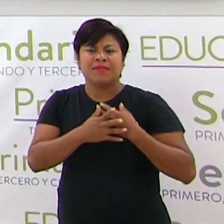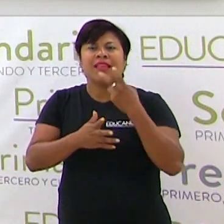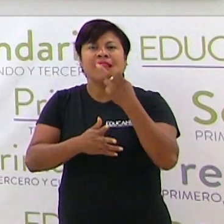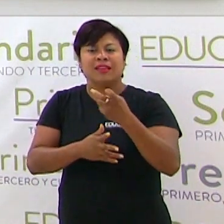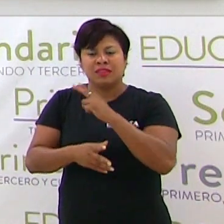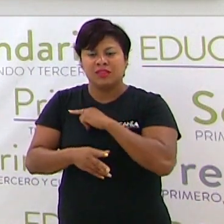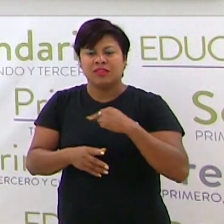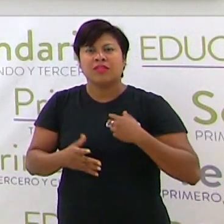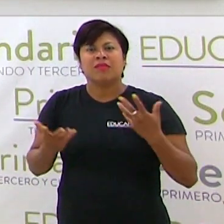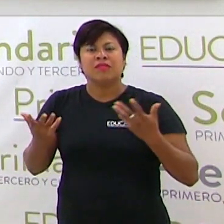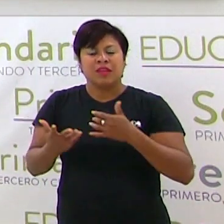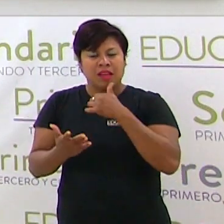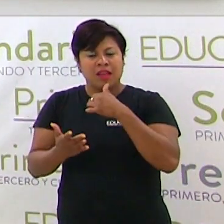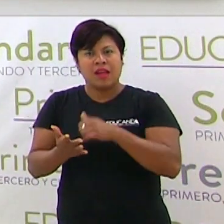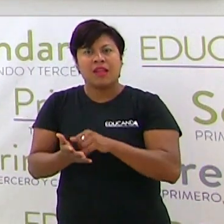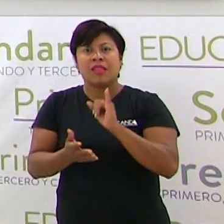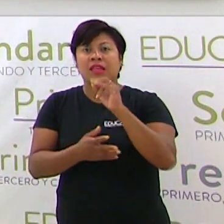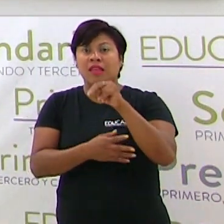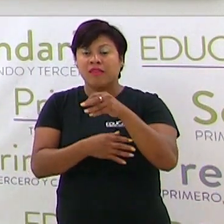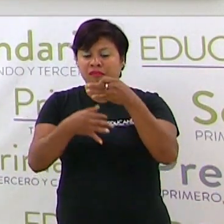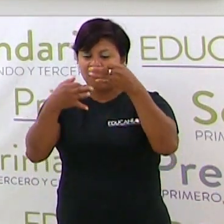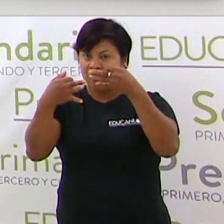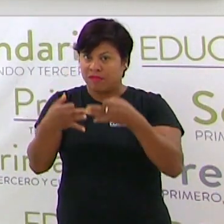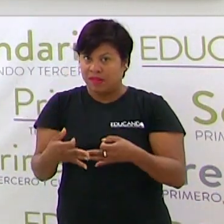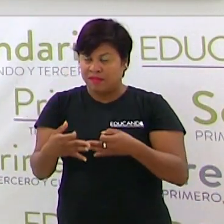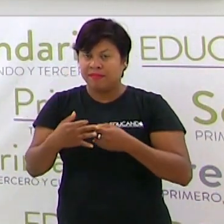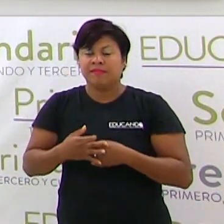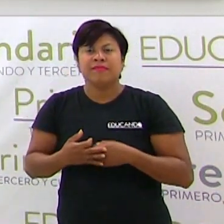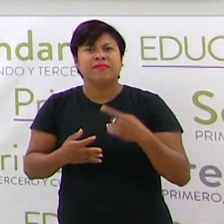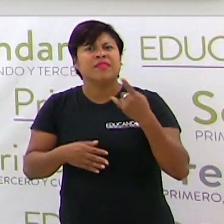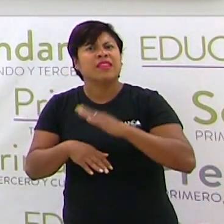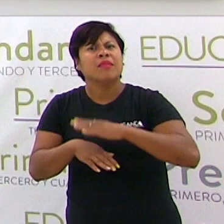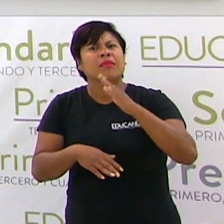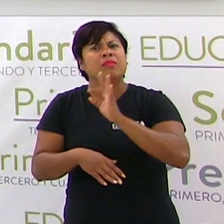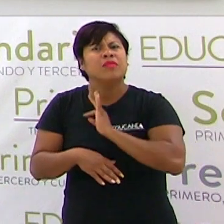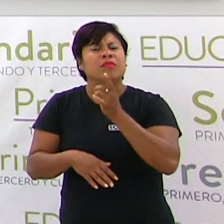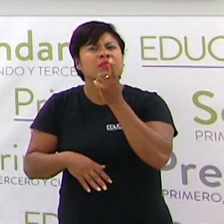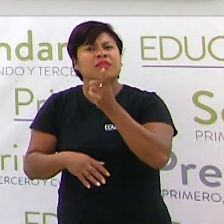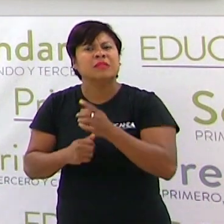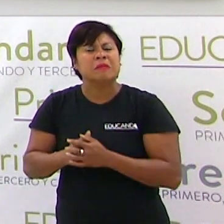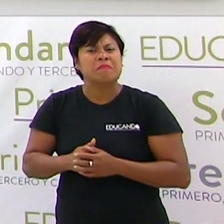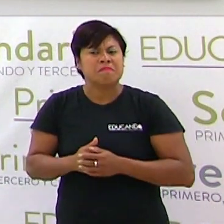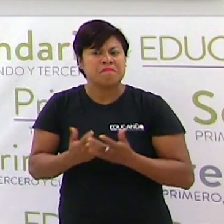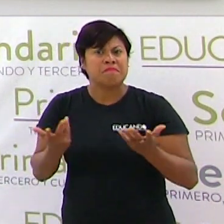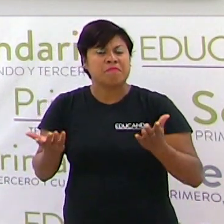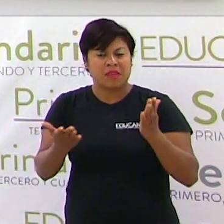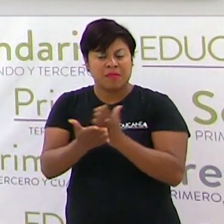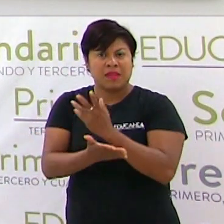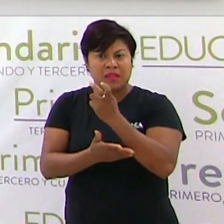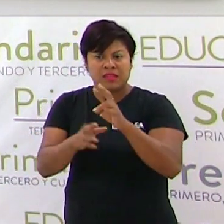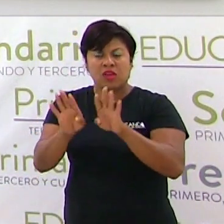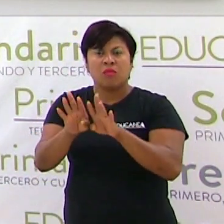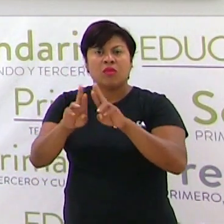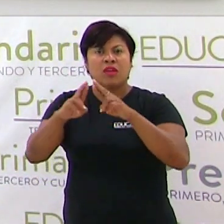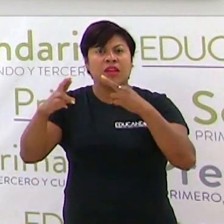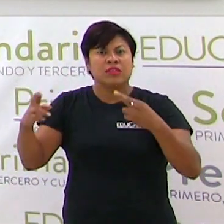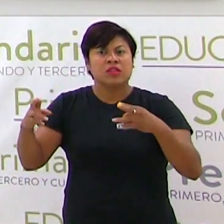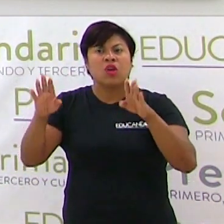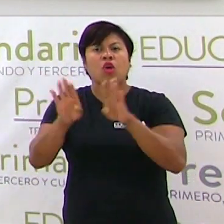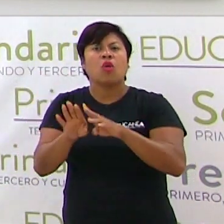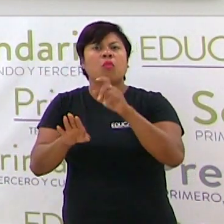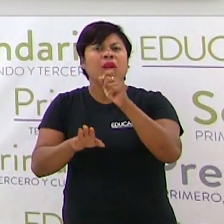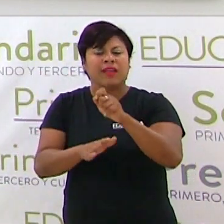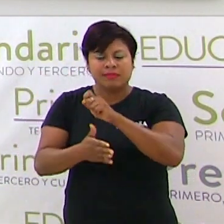cartas informales. ¿Qué más podemos decir? Aparte de la relación, ¿cómo es el